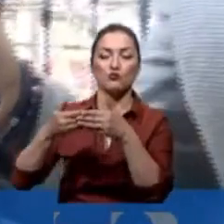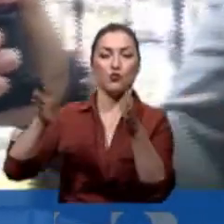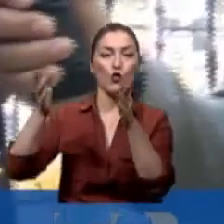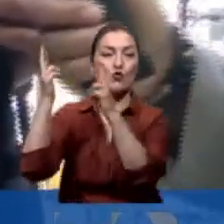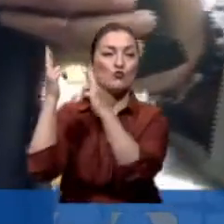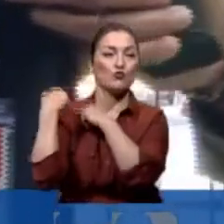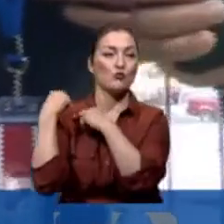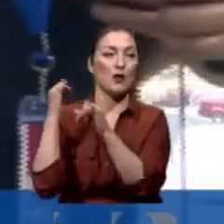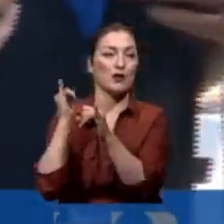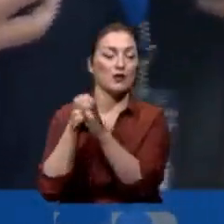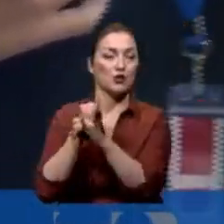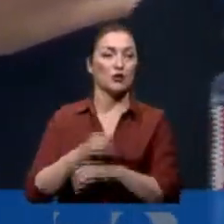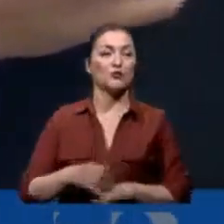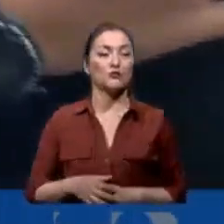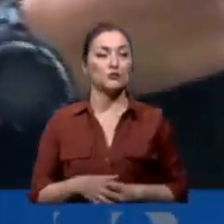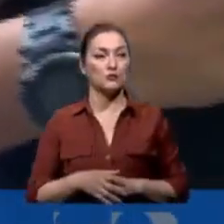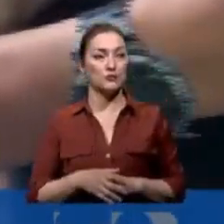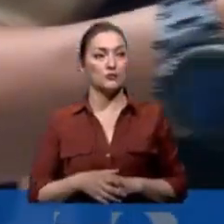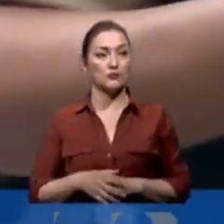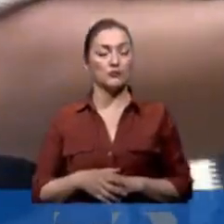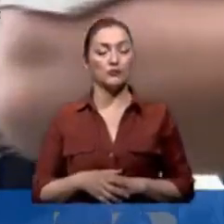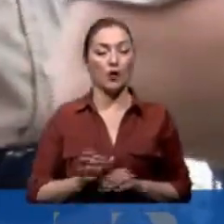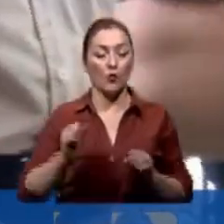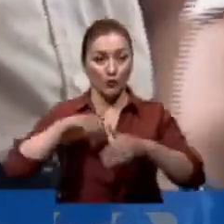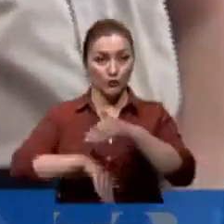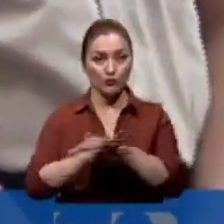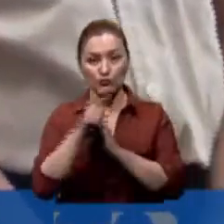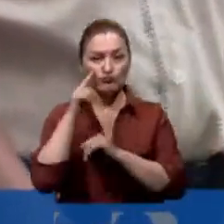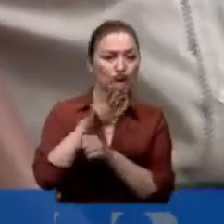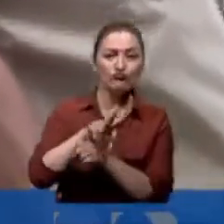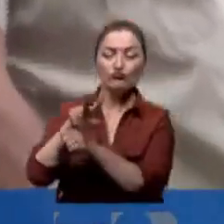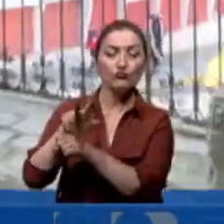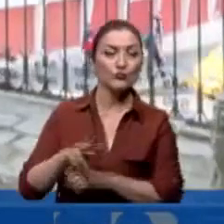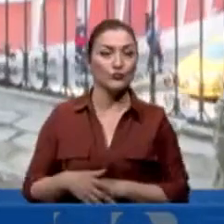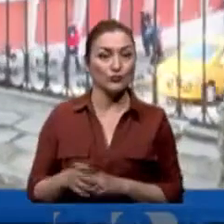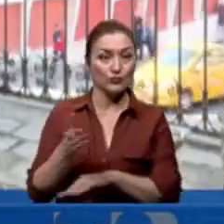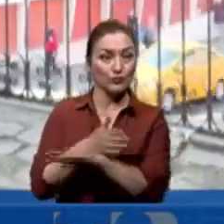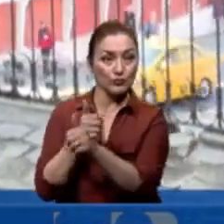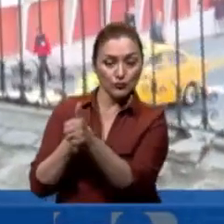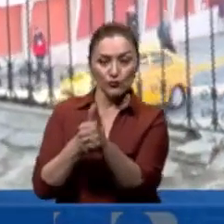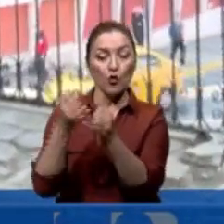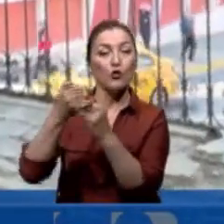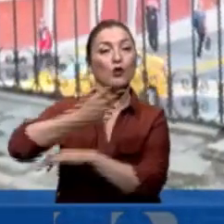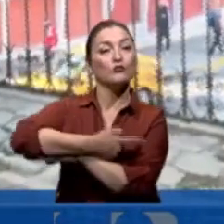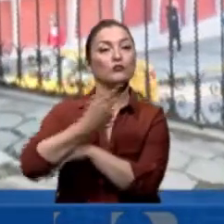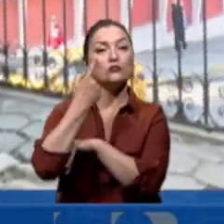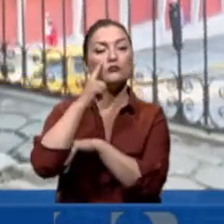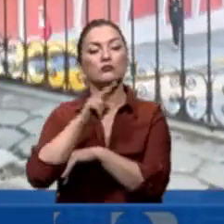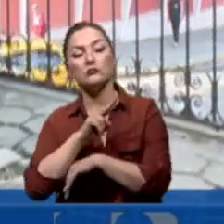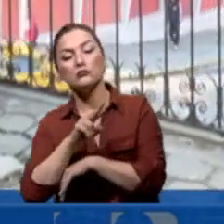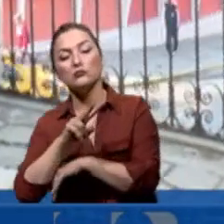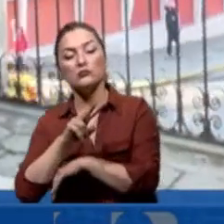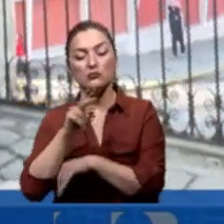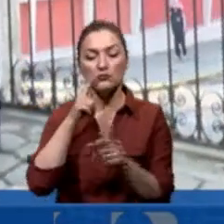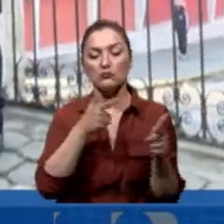está a cargo de este bien inmueble para en su momento poder ingresar y verificar se ha hecho un seguimiento en estos últimos días hemos estado verificando con un